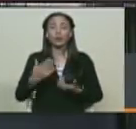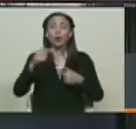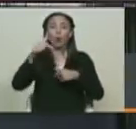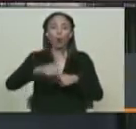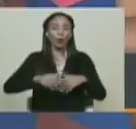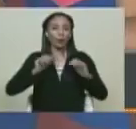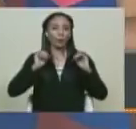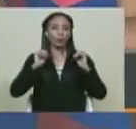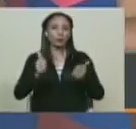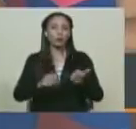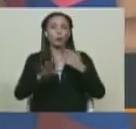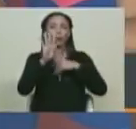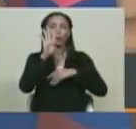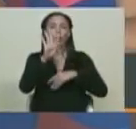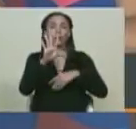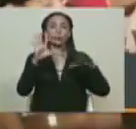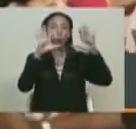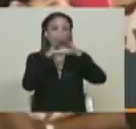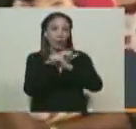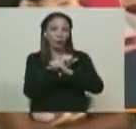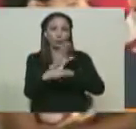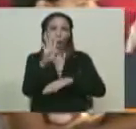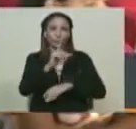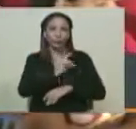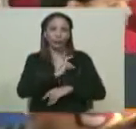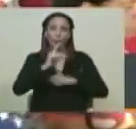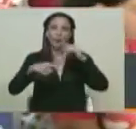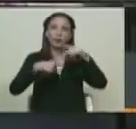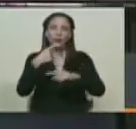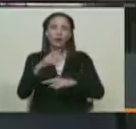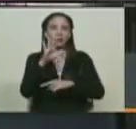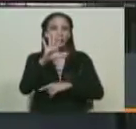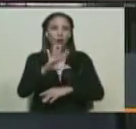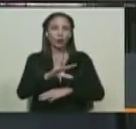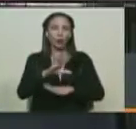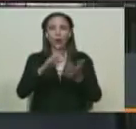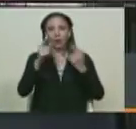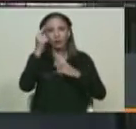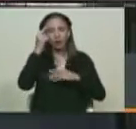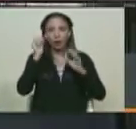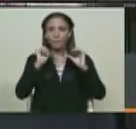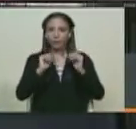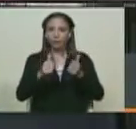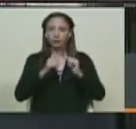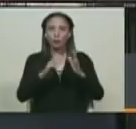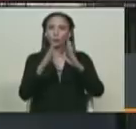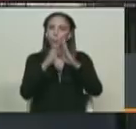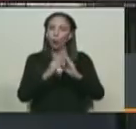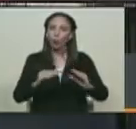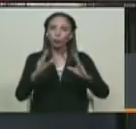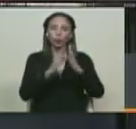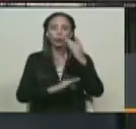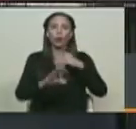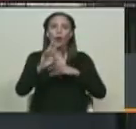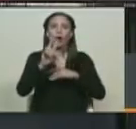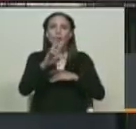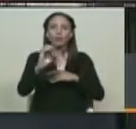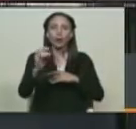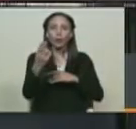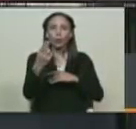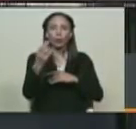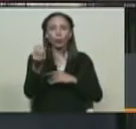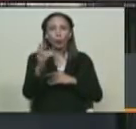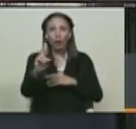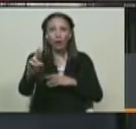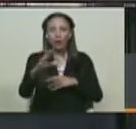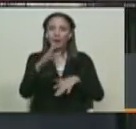ya, hoy 4 en la noche, mañana 5 todo el día, arrancamos con las aplicaciones BQR para la